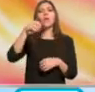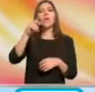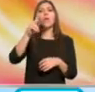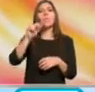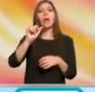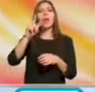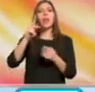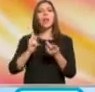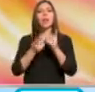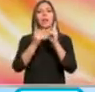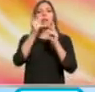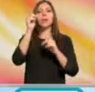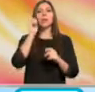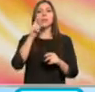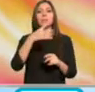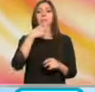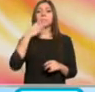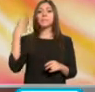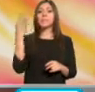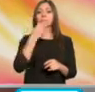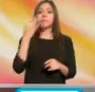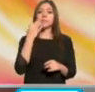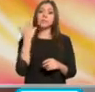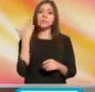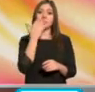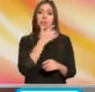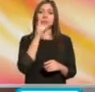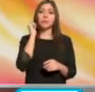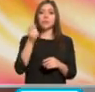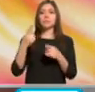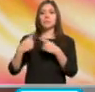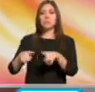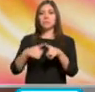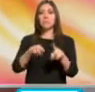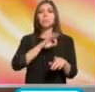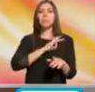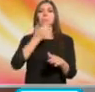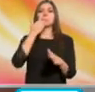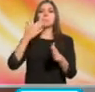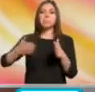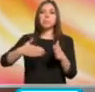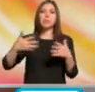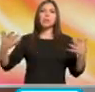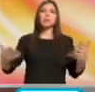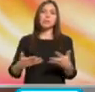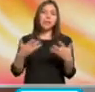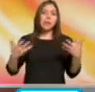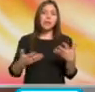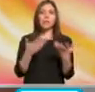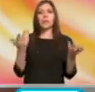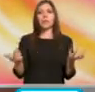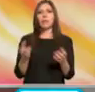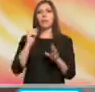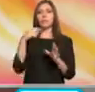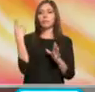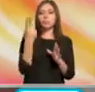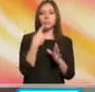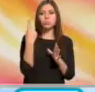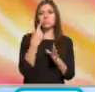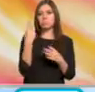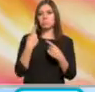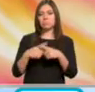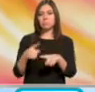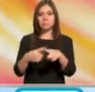fibra maravillosa. Y sabrosa, además. Y sabrosa, porque es muy versátil, la puedes usar en guisados, en ensaladas, ¿no? Incluso en licuados, en